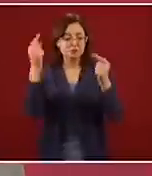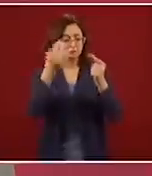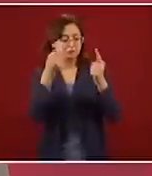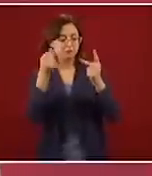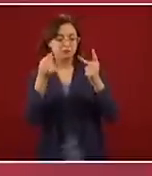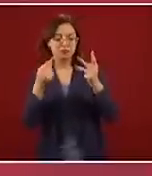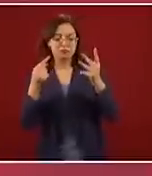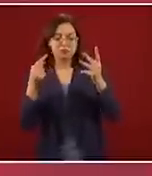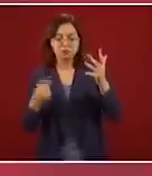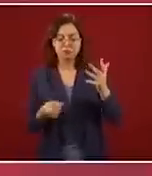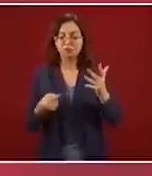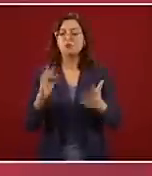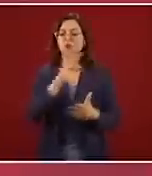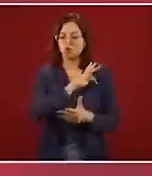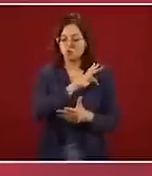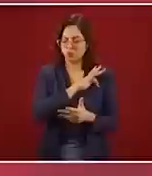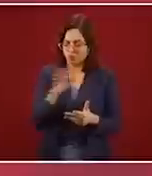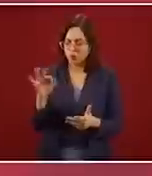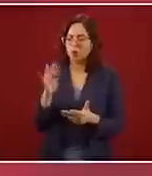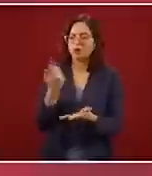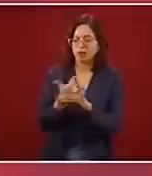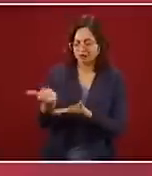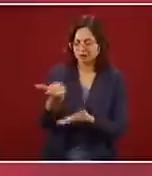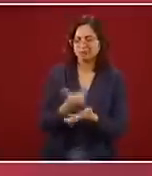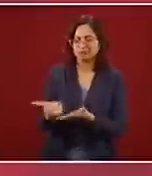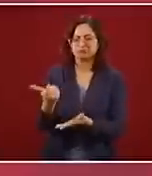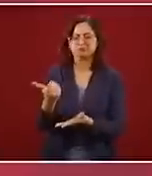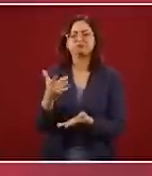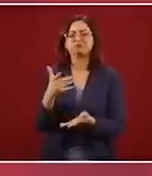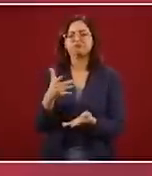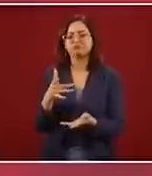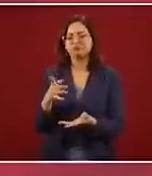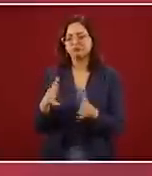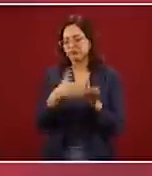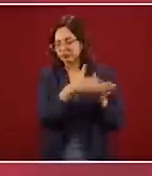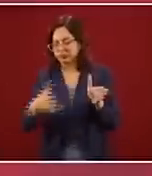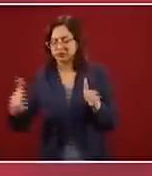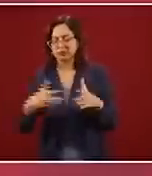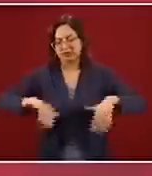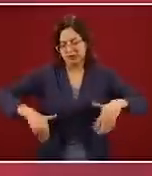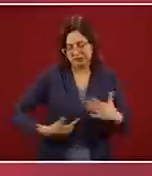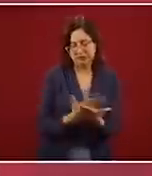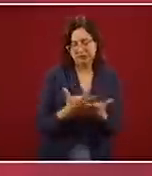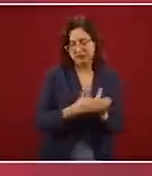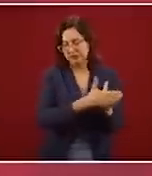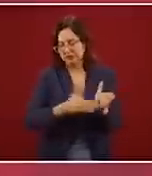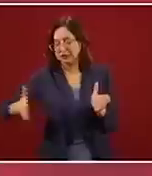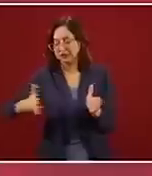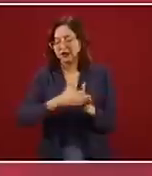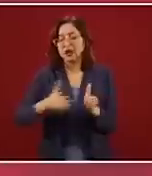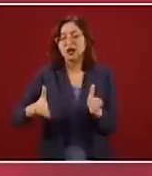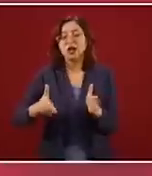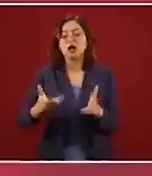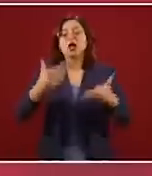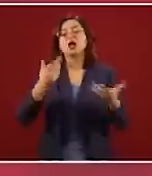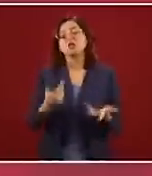para ser cubiertos en términos de financiamiento. Muchos de ellos tienen que ver con el periodo perinatal y otros no